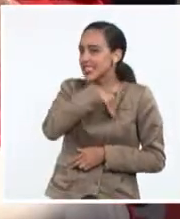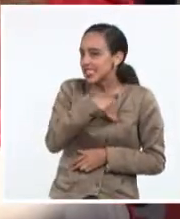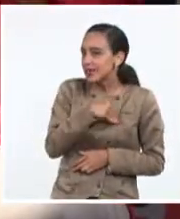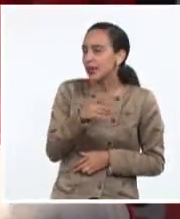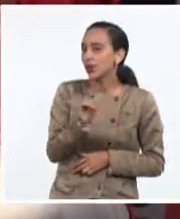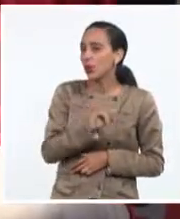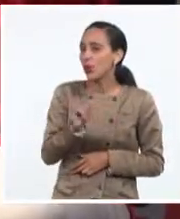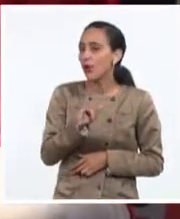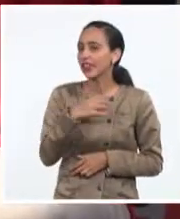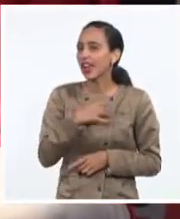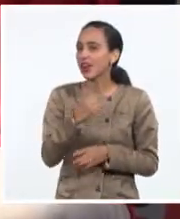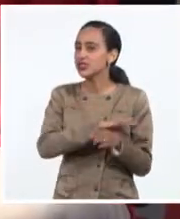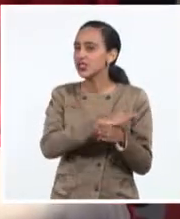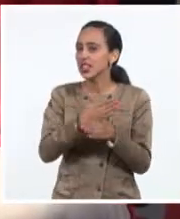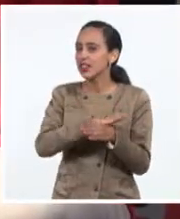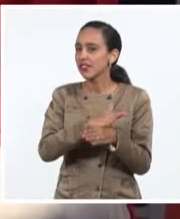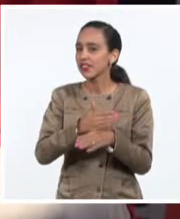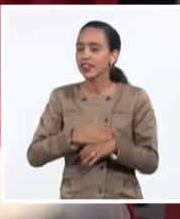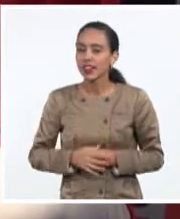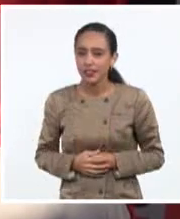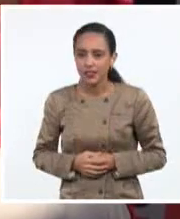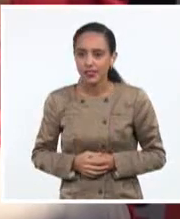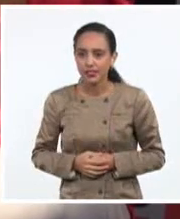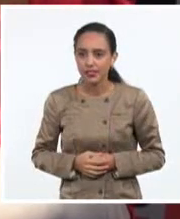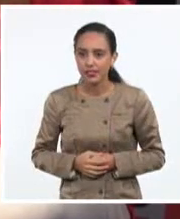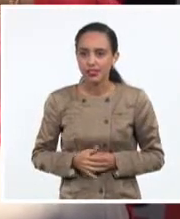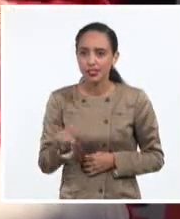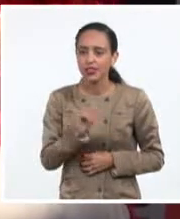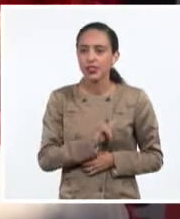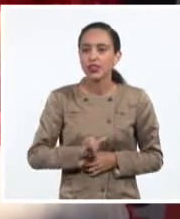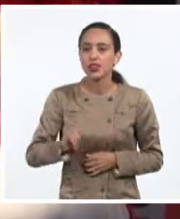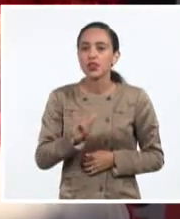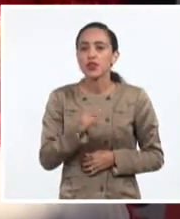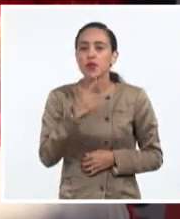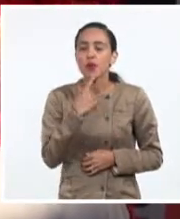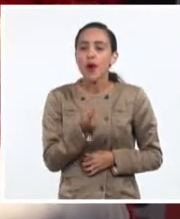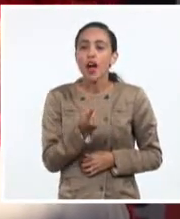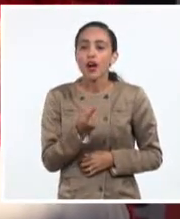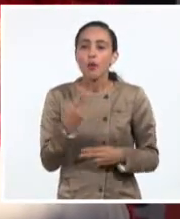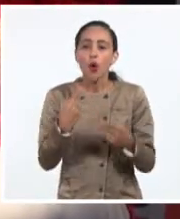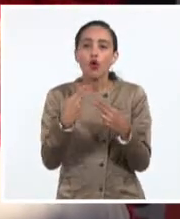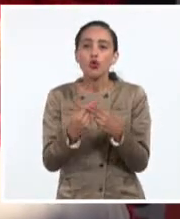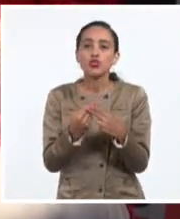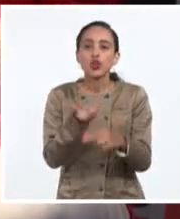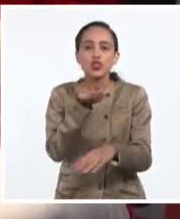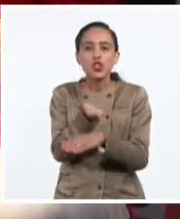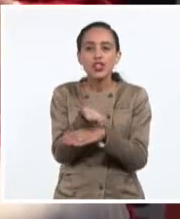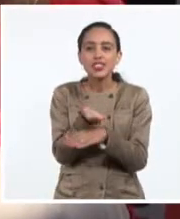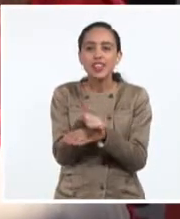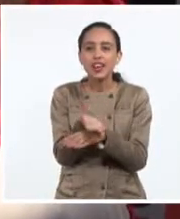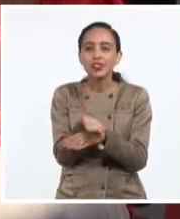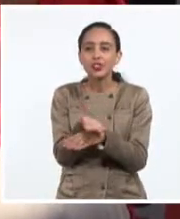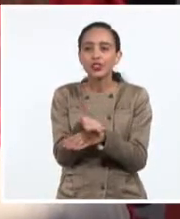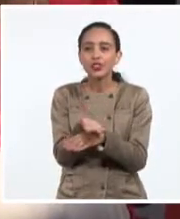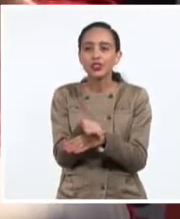un... alguna vez hubo una especie de concurso solicitando,